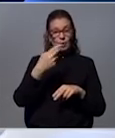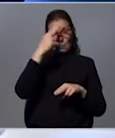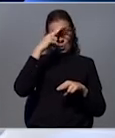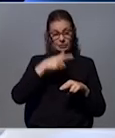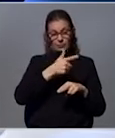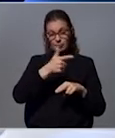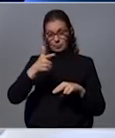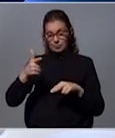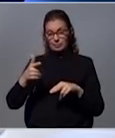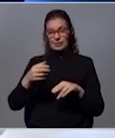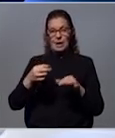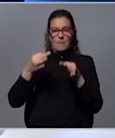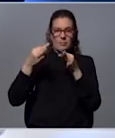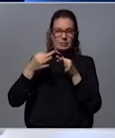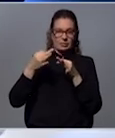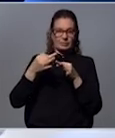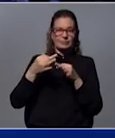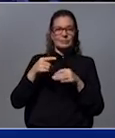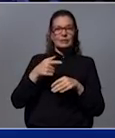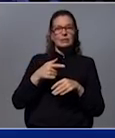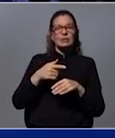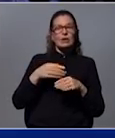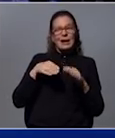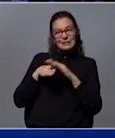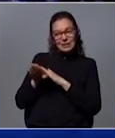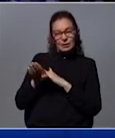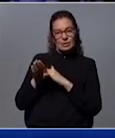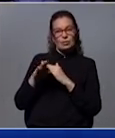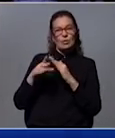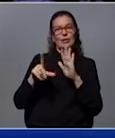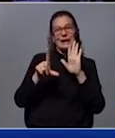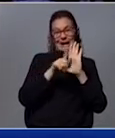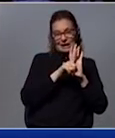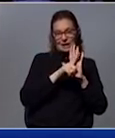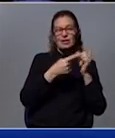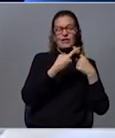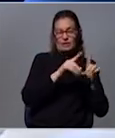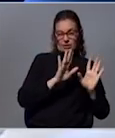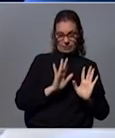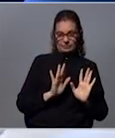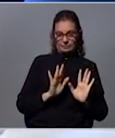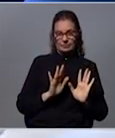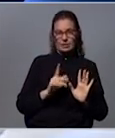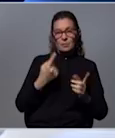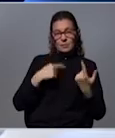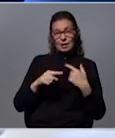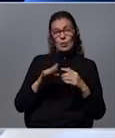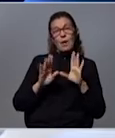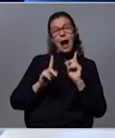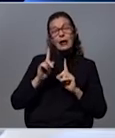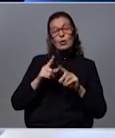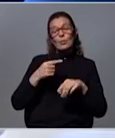seriales muy especialmente agravados el allanamiento es la que tiene una disposición un requerimiento distinto ahora pero como es una disposición transitoria